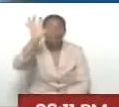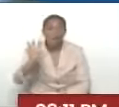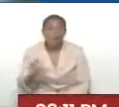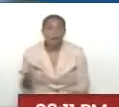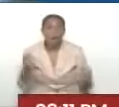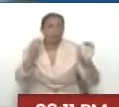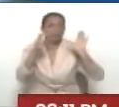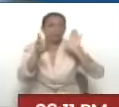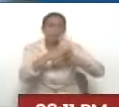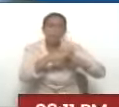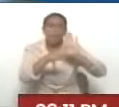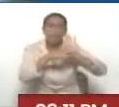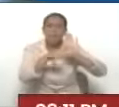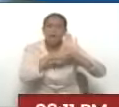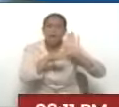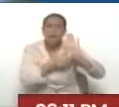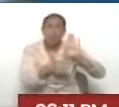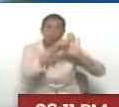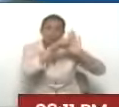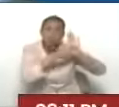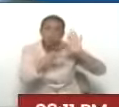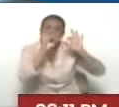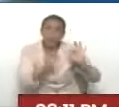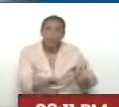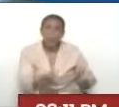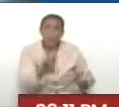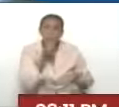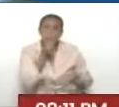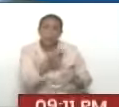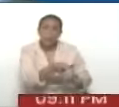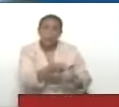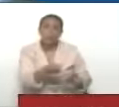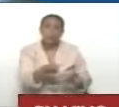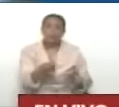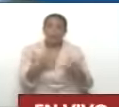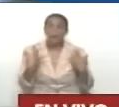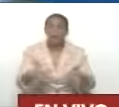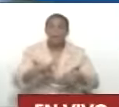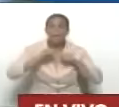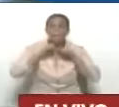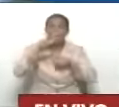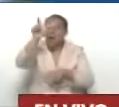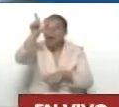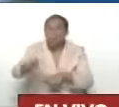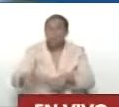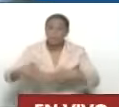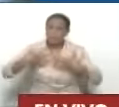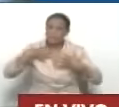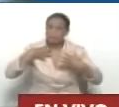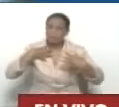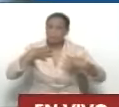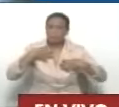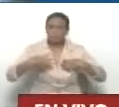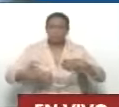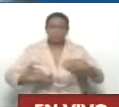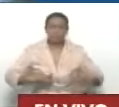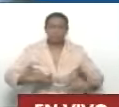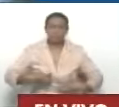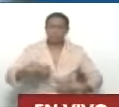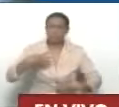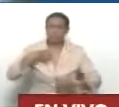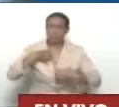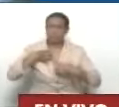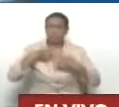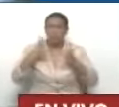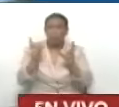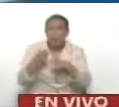impuso costumbres de consumo que vienen dañando la salud de manera marcada en